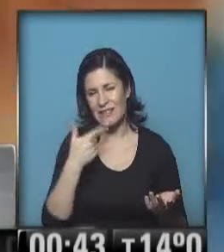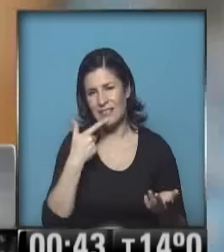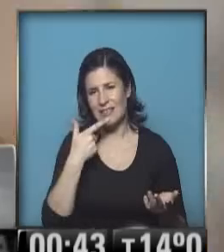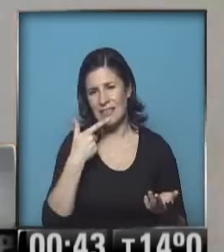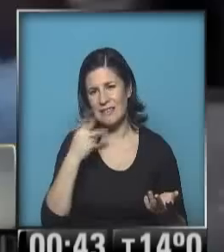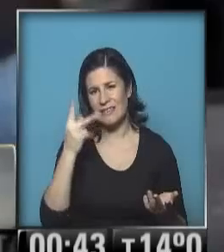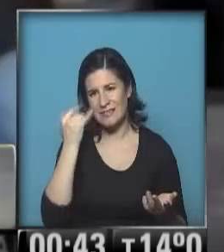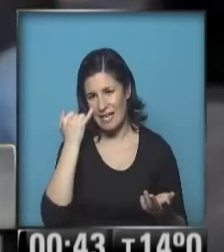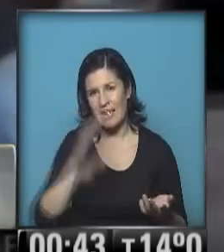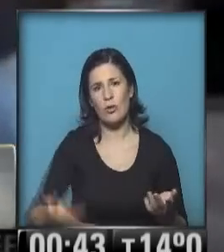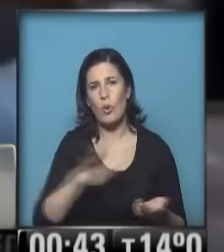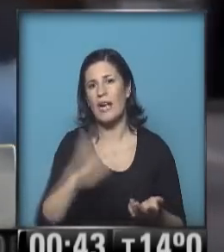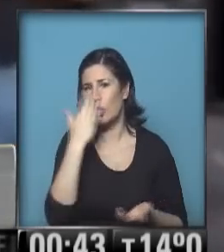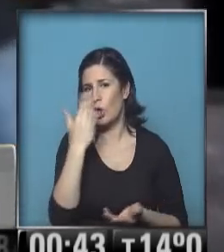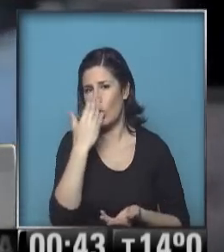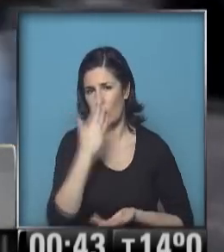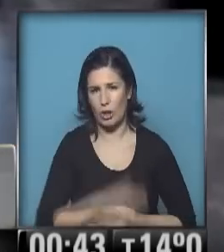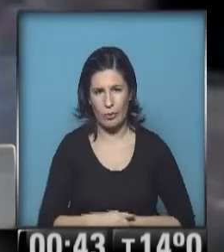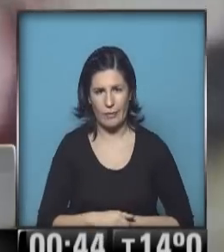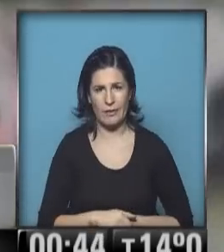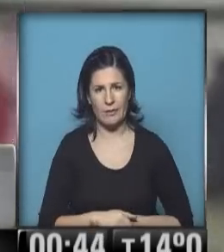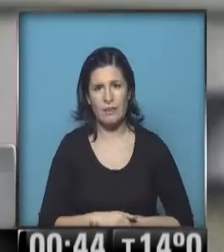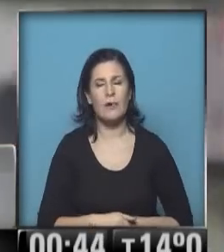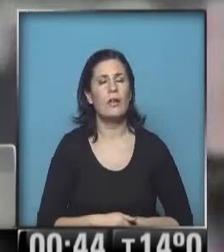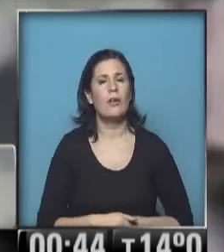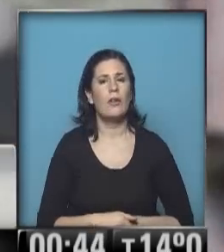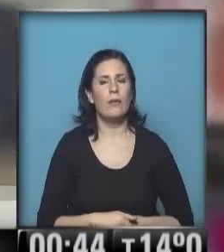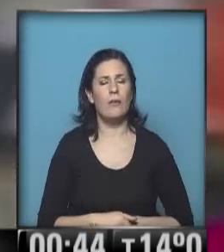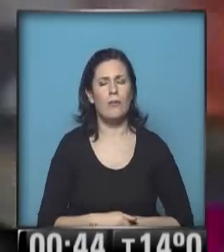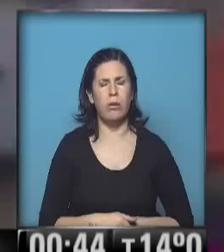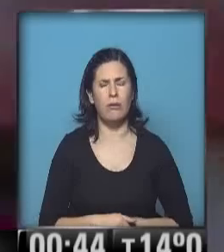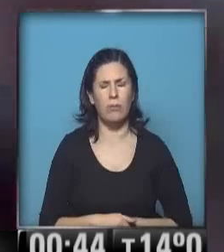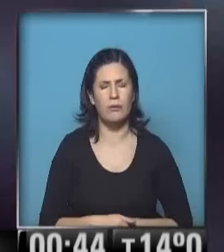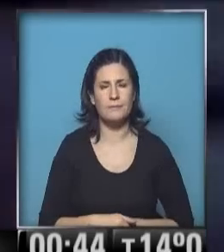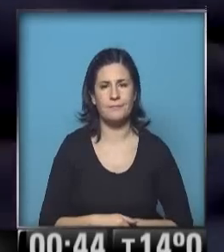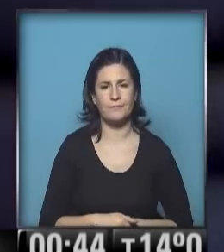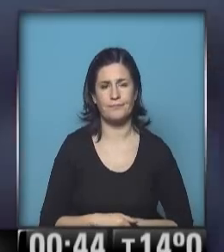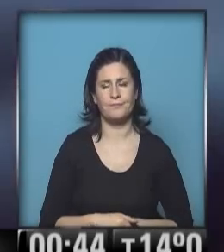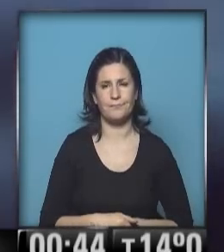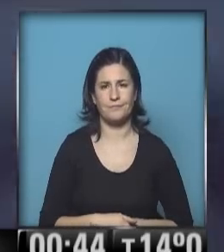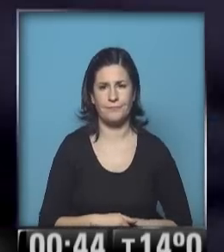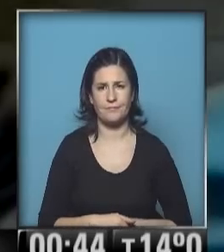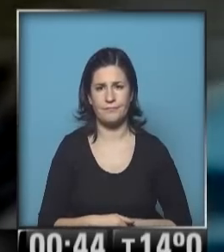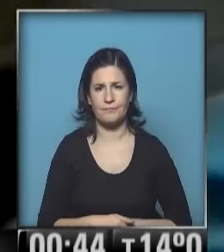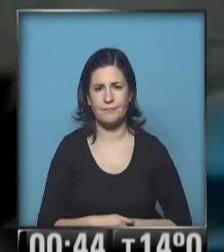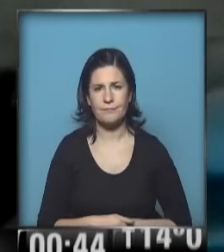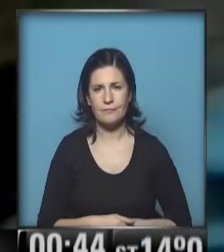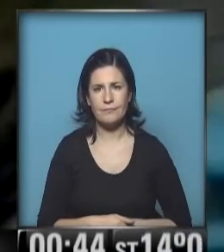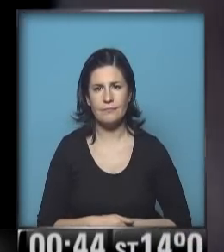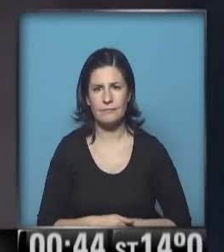Sky en Córdoba, claro, pero que se lleva bien con la gente del mato se también. Se lleva bien con la gente del mato, pero vamos a...